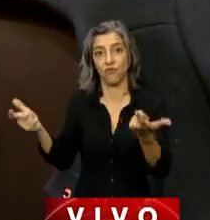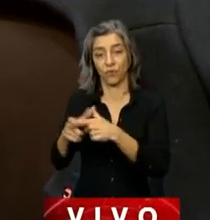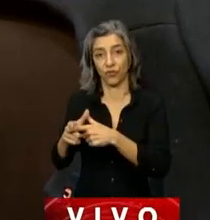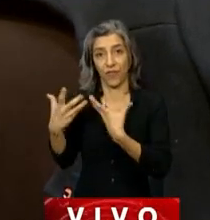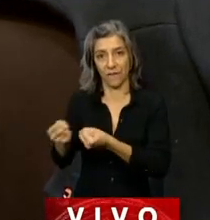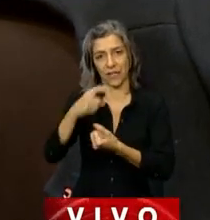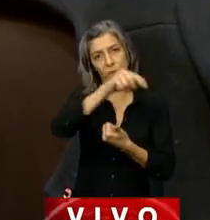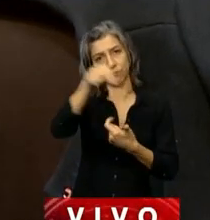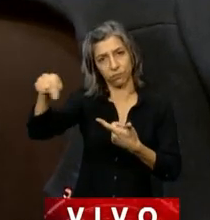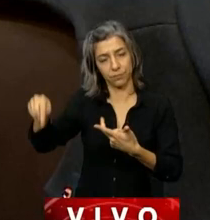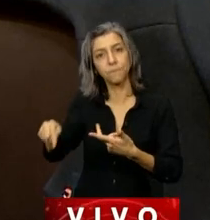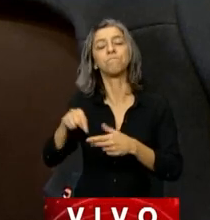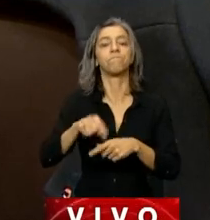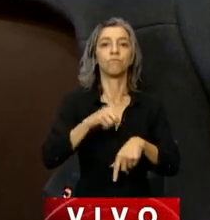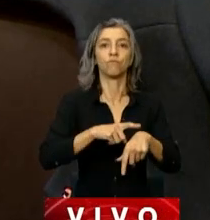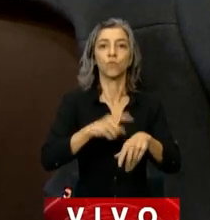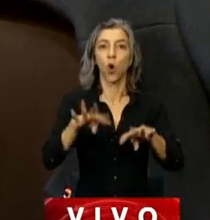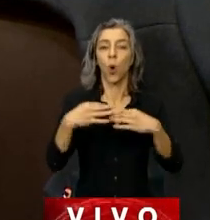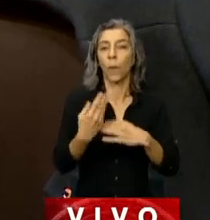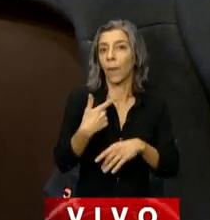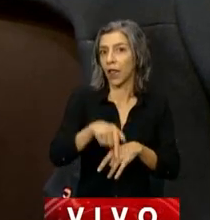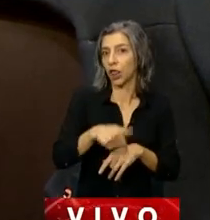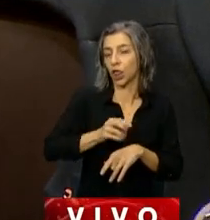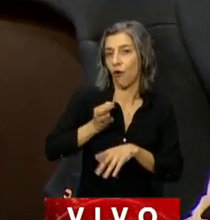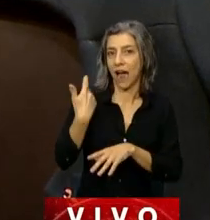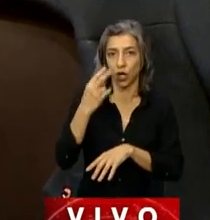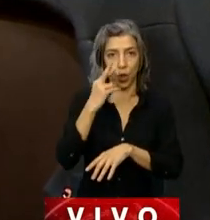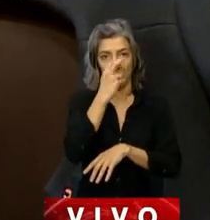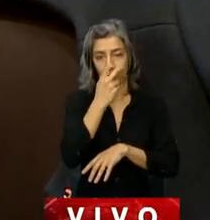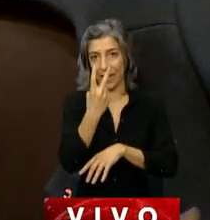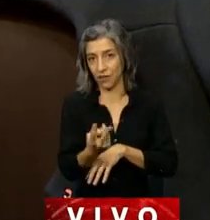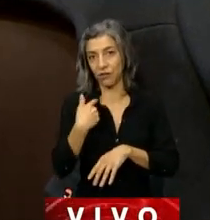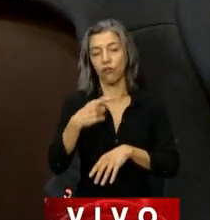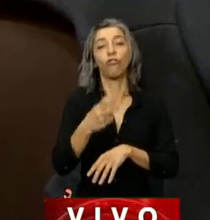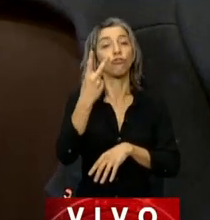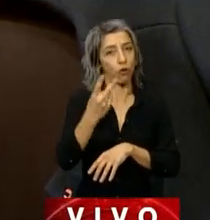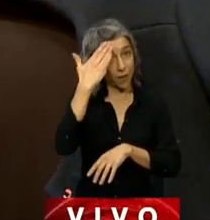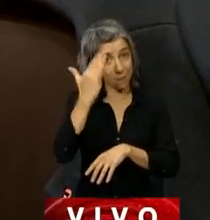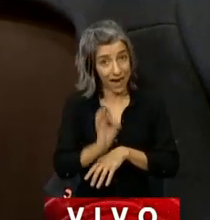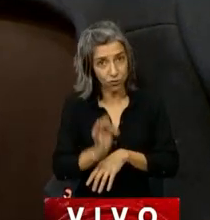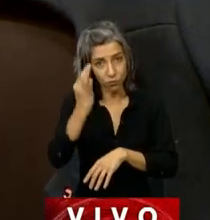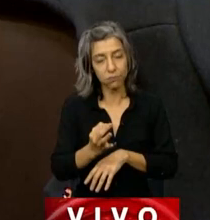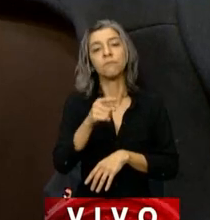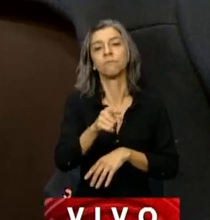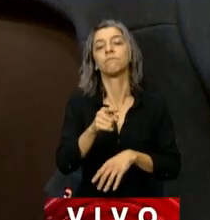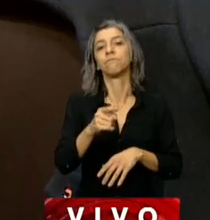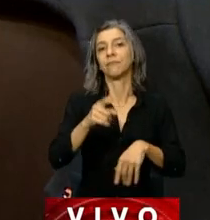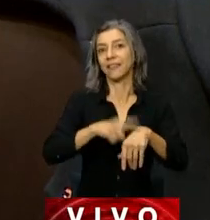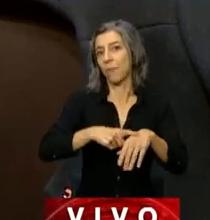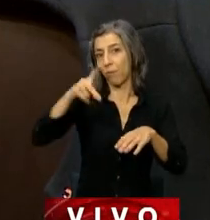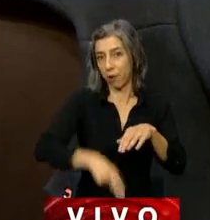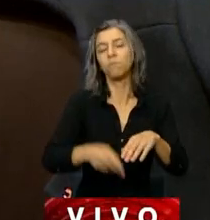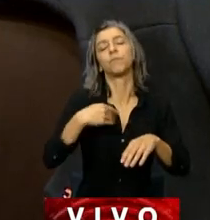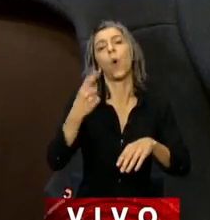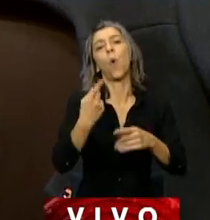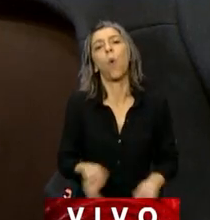luego cuando perdió estado parlamentario en el año 2022 el 2 de marzo del año 2022 se volvió a presentar y se